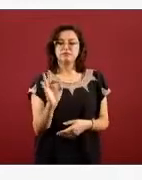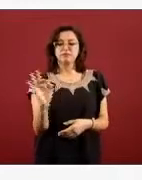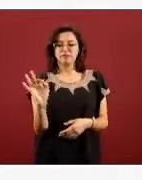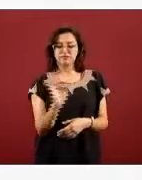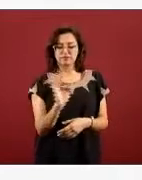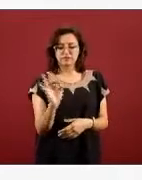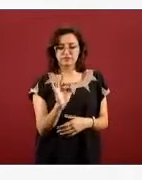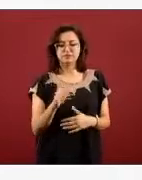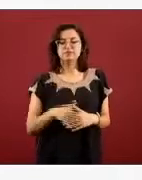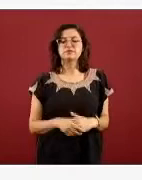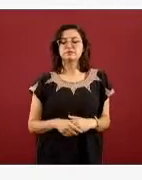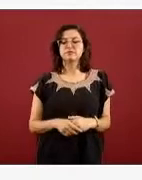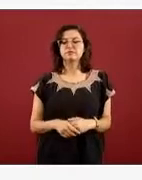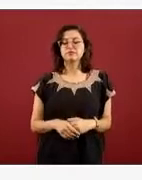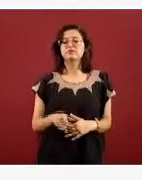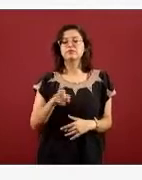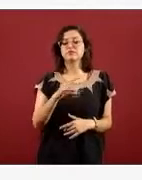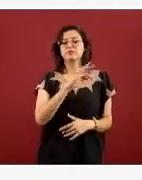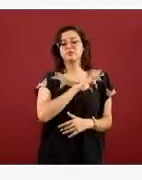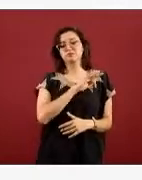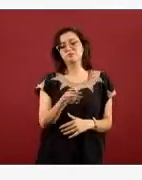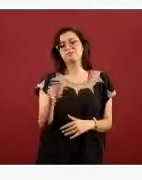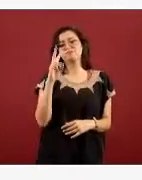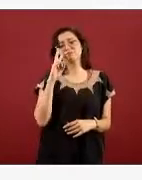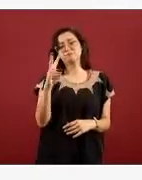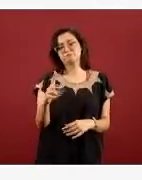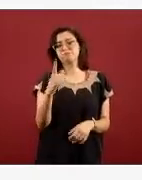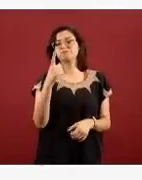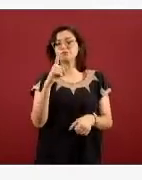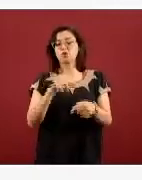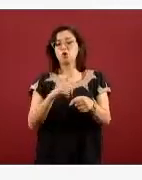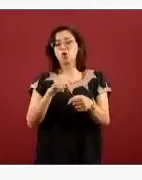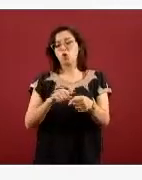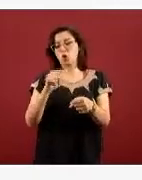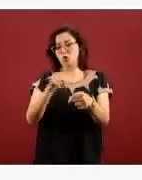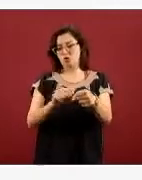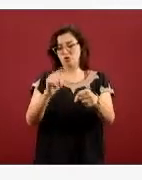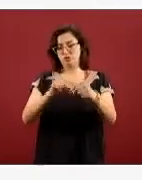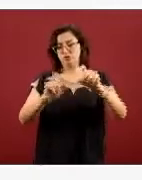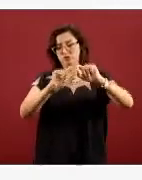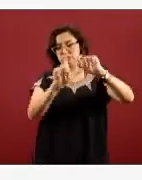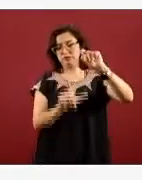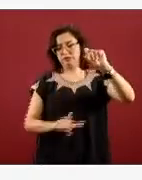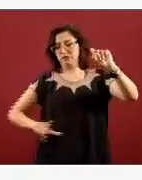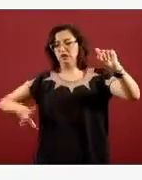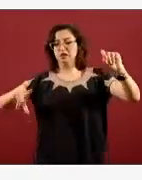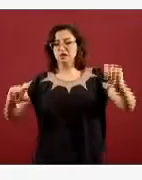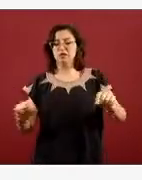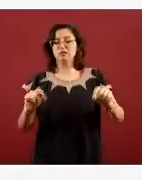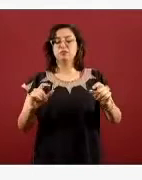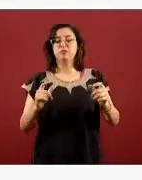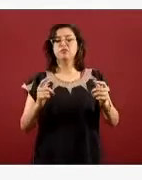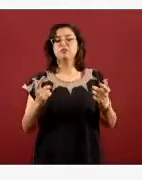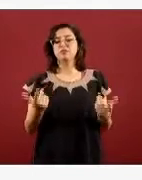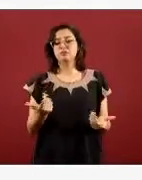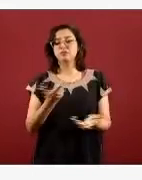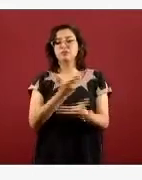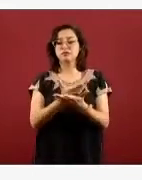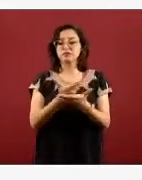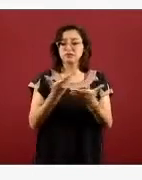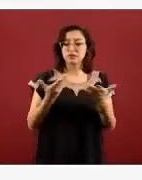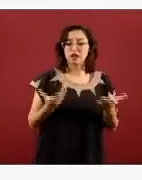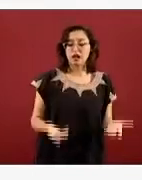COVID-19. Y bueno, pueden ustedes ver la distribución en el mapa por carga de enfermedad, en donde